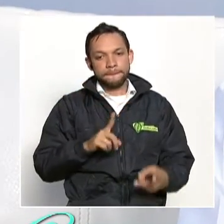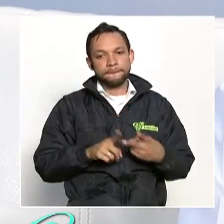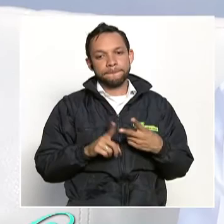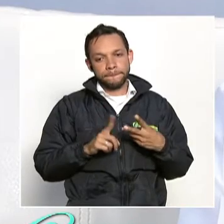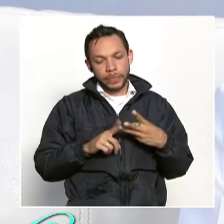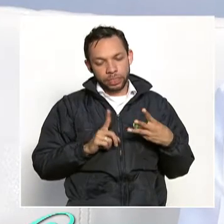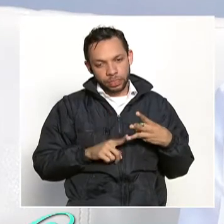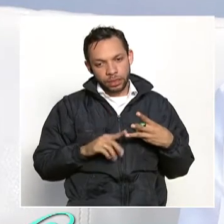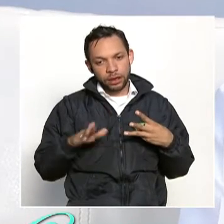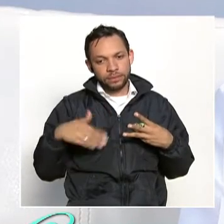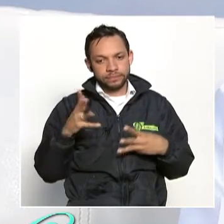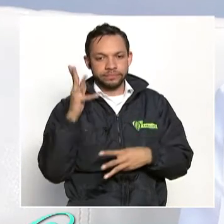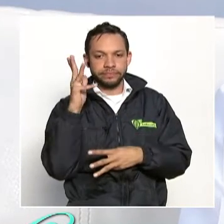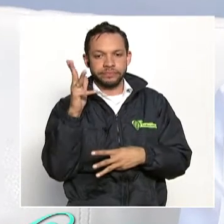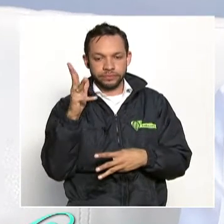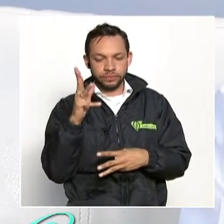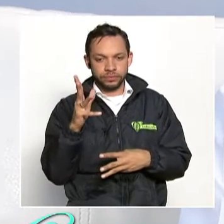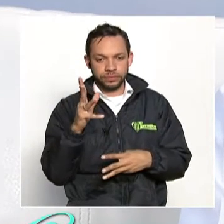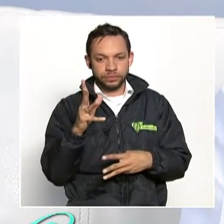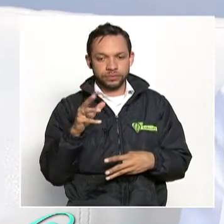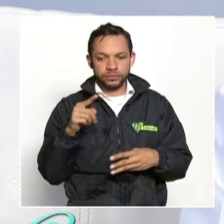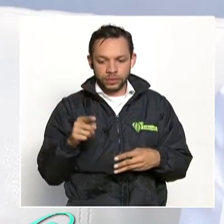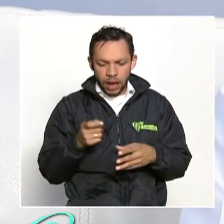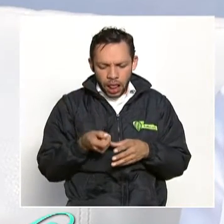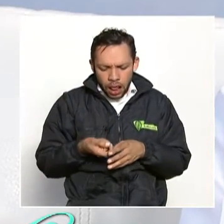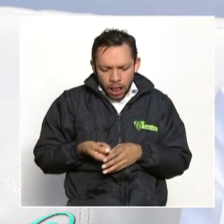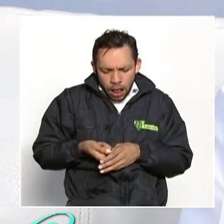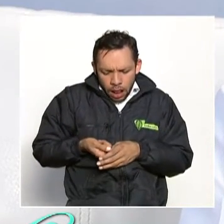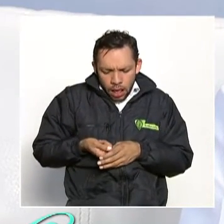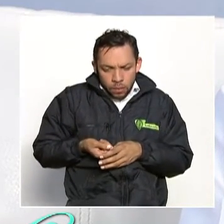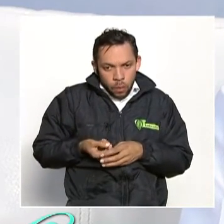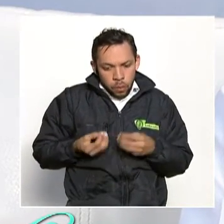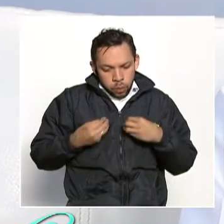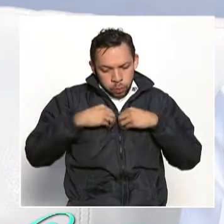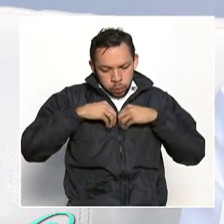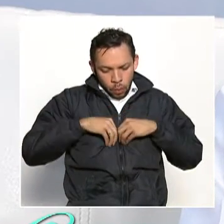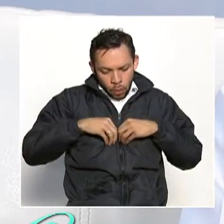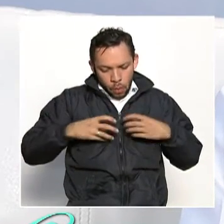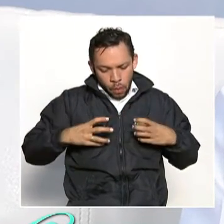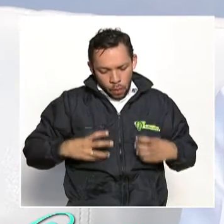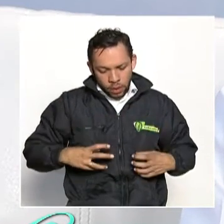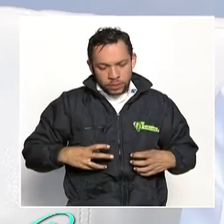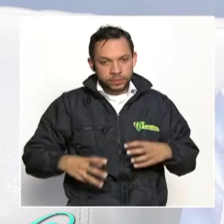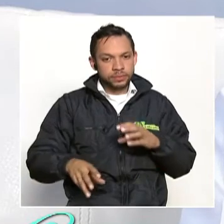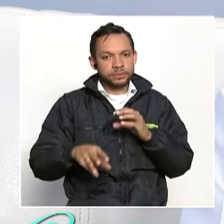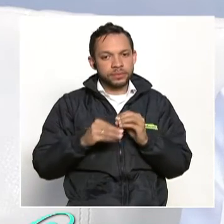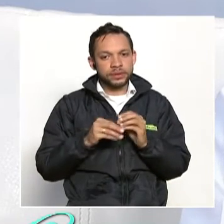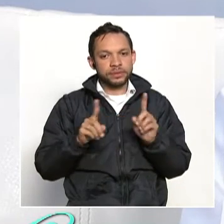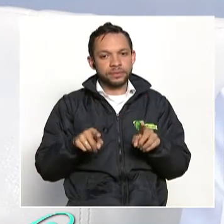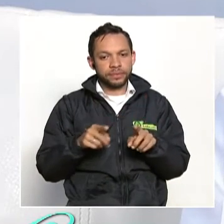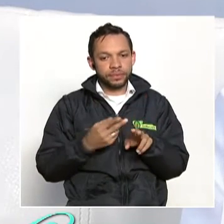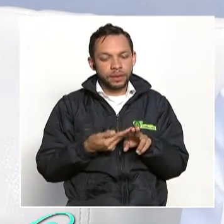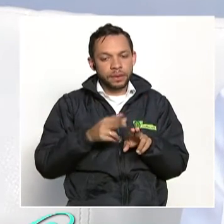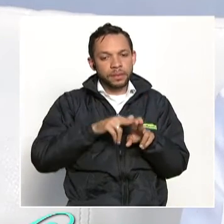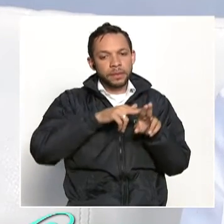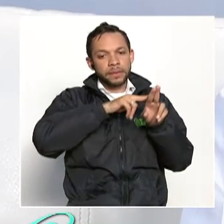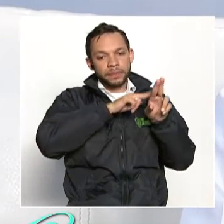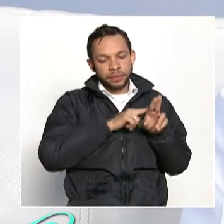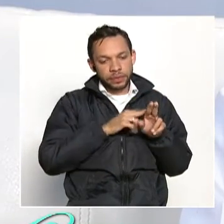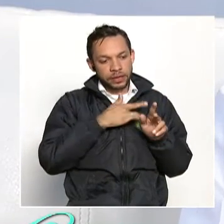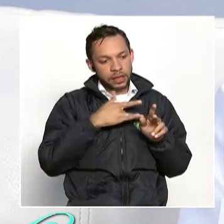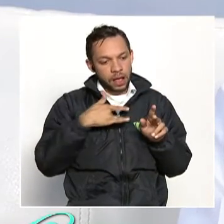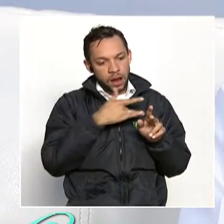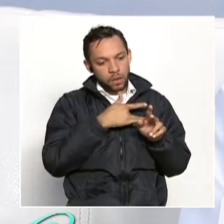otra conferencia que llama el microbioma humano. Luego va a haber una sobre bacterias y salud